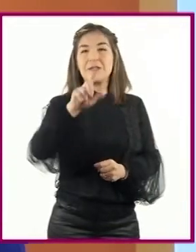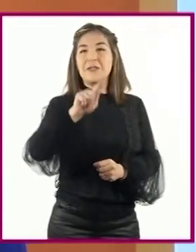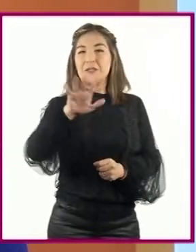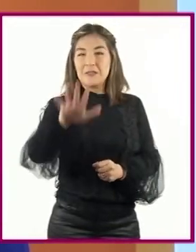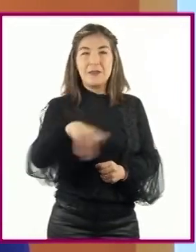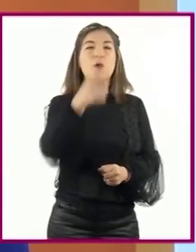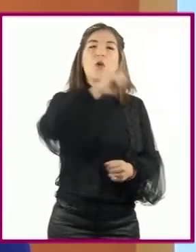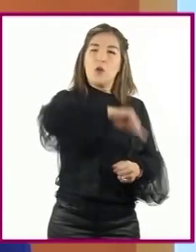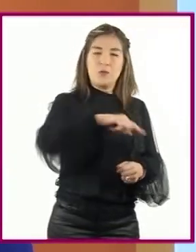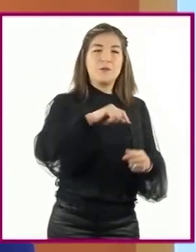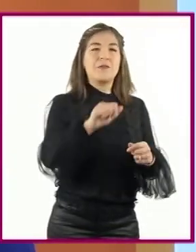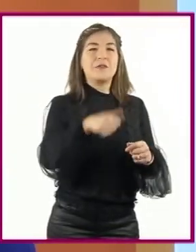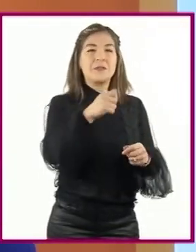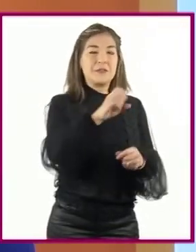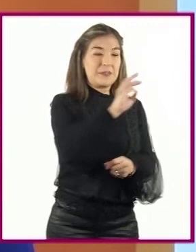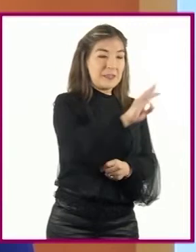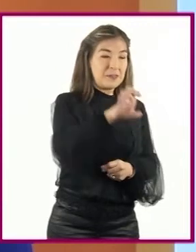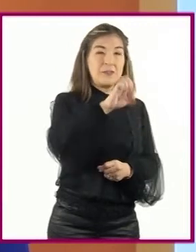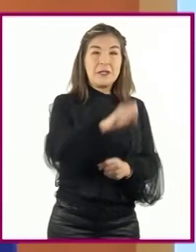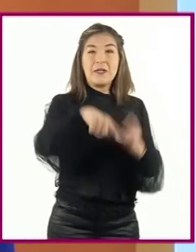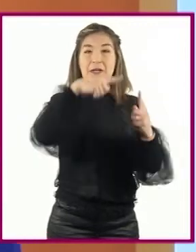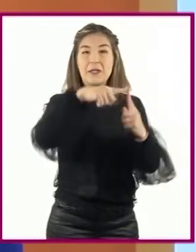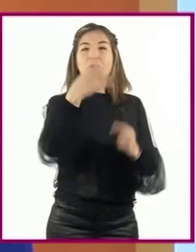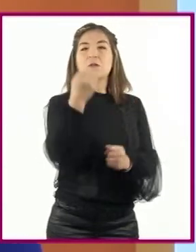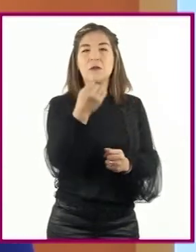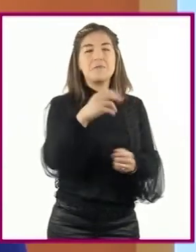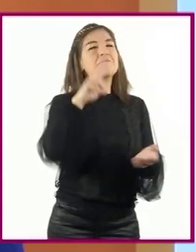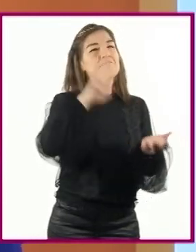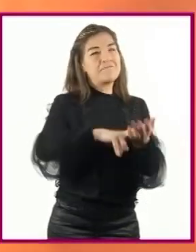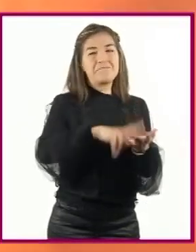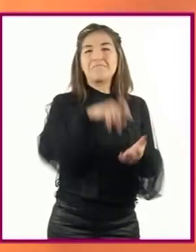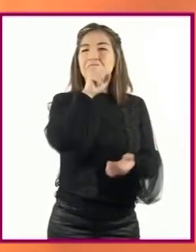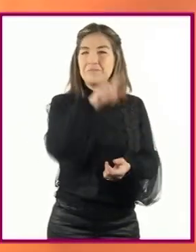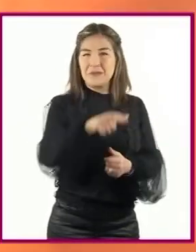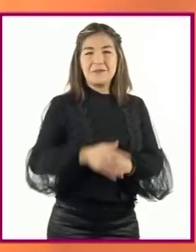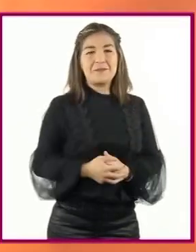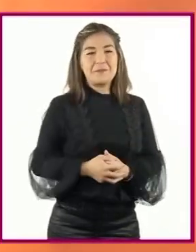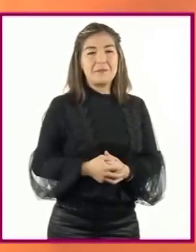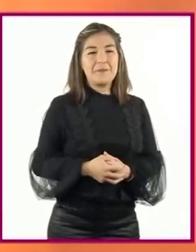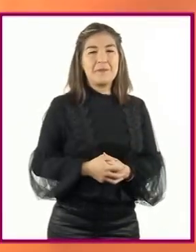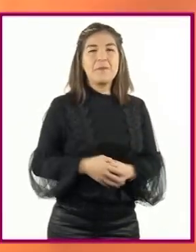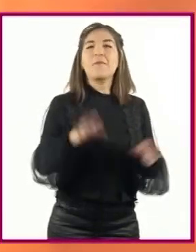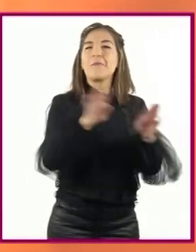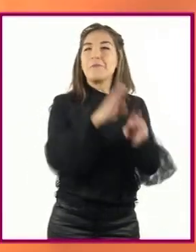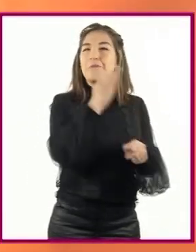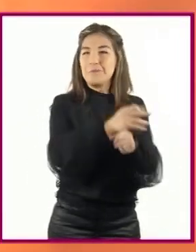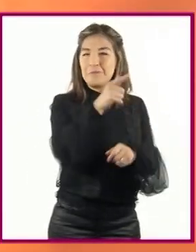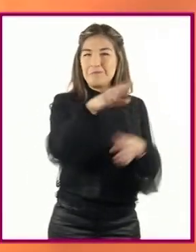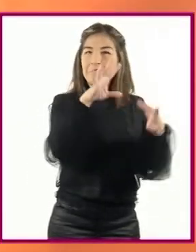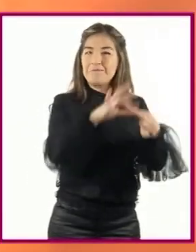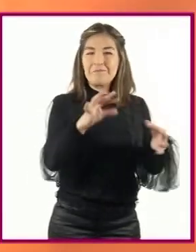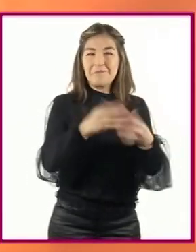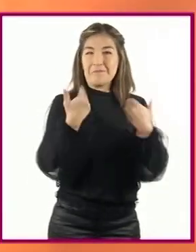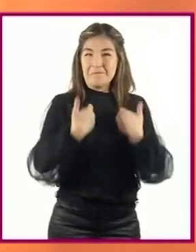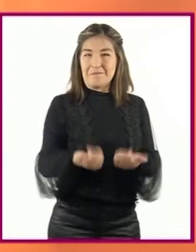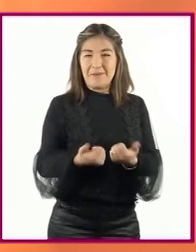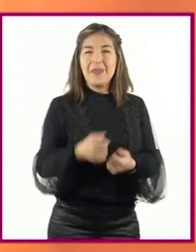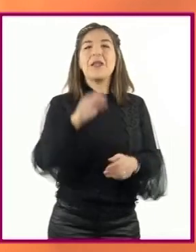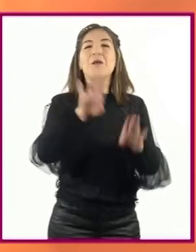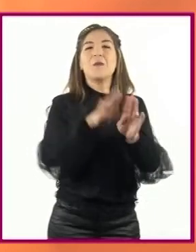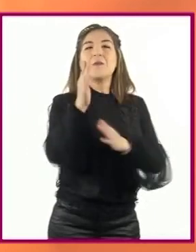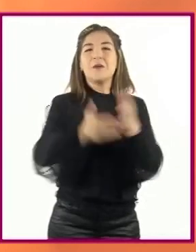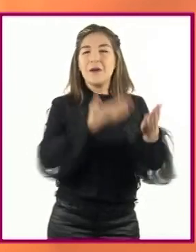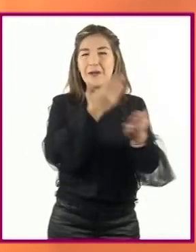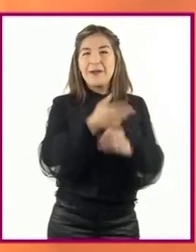0.375 y 360 entre 9 son equivalentes. ¿Cómo vamos hasta aquí? Se han propuesto operaciones